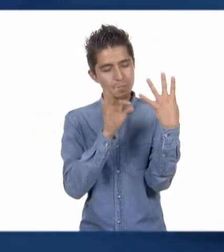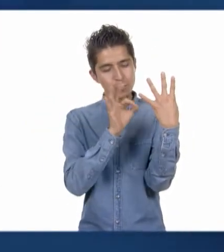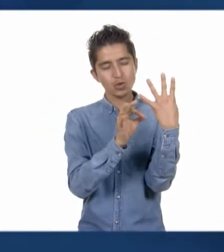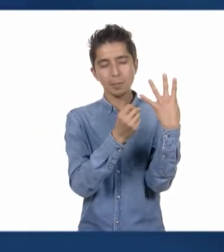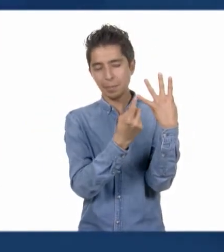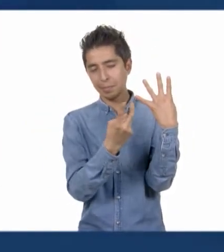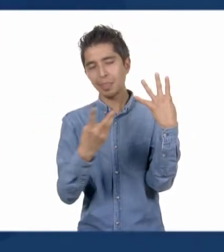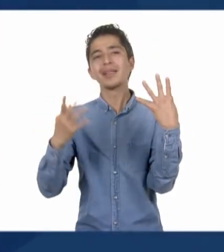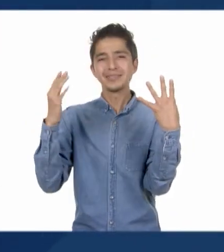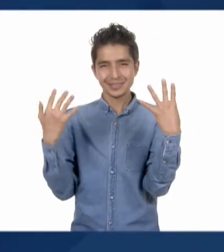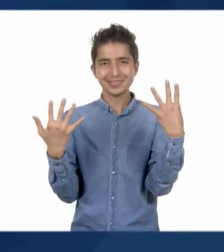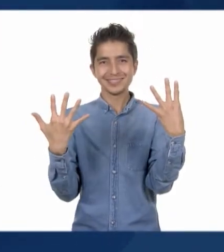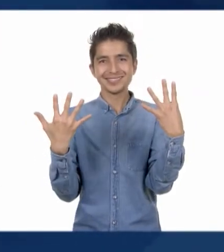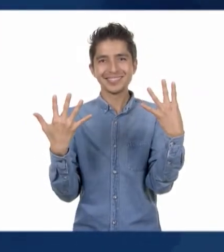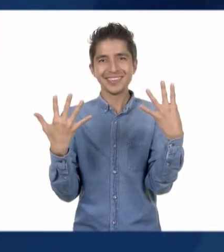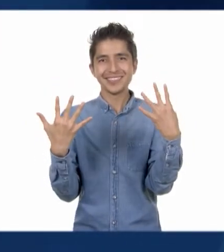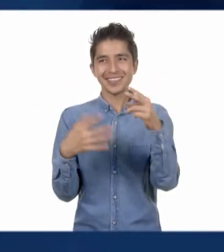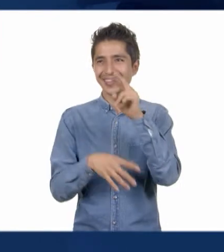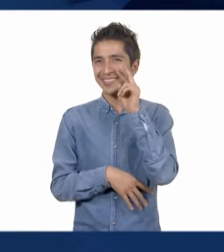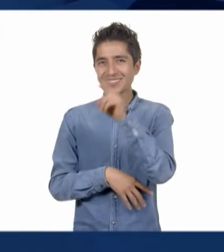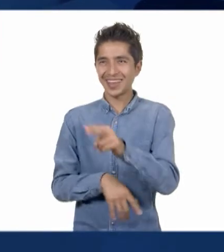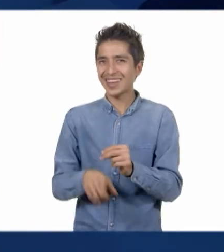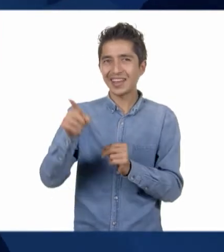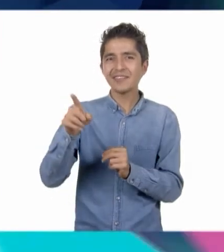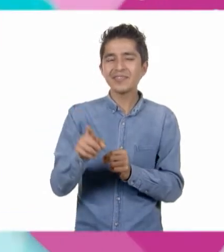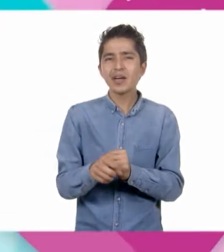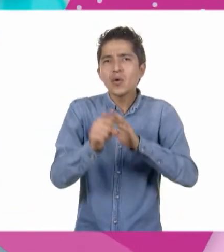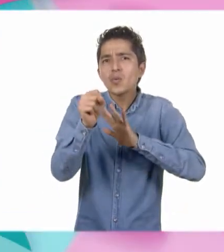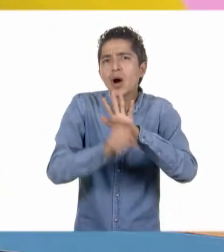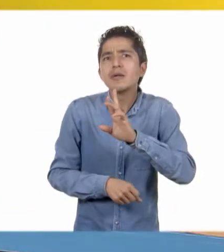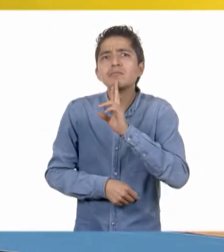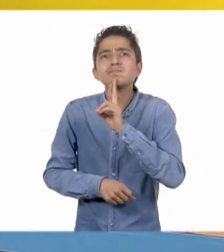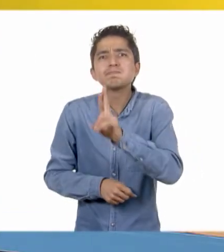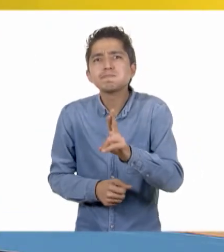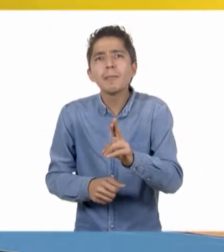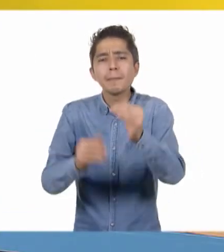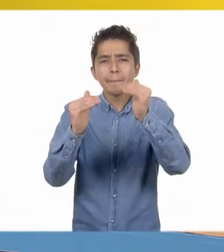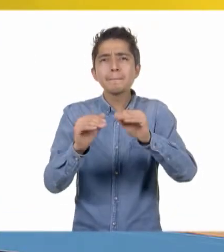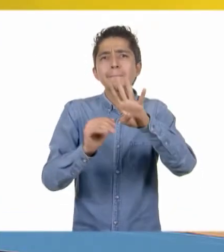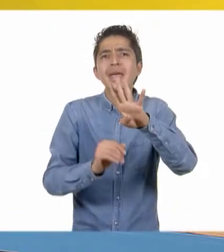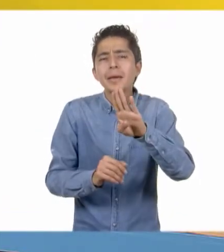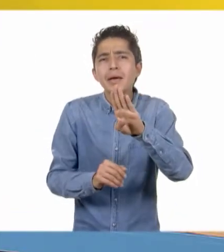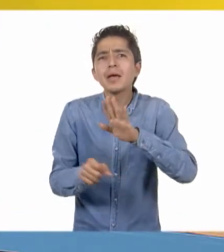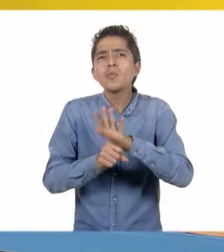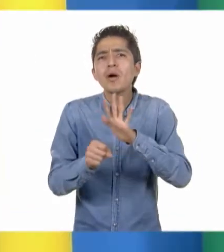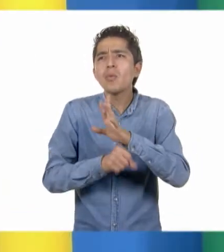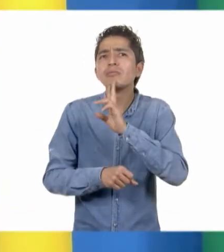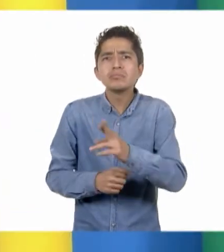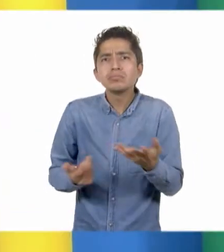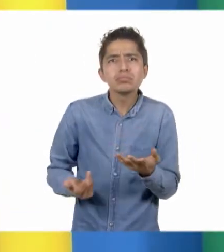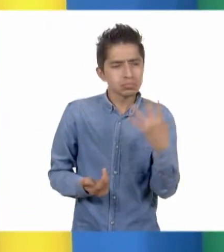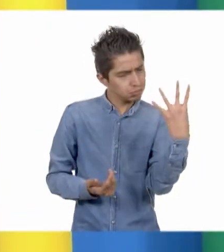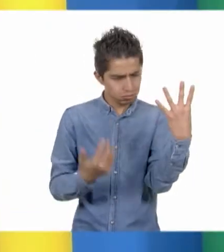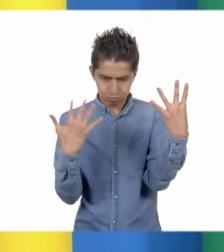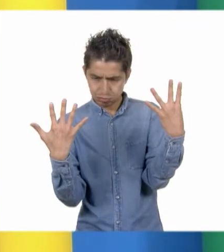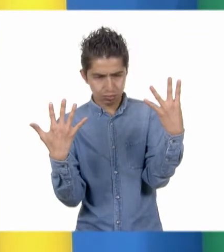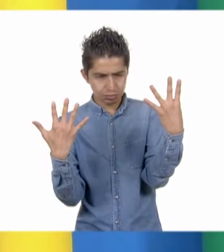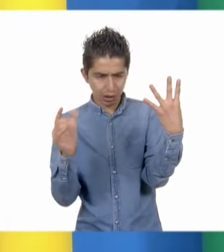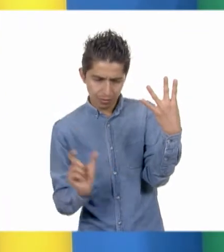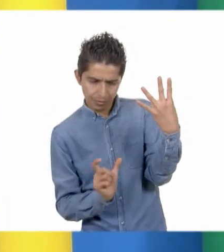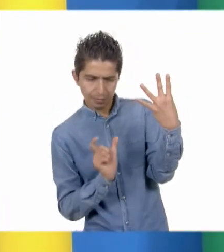actividades que hemos hecho, ¿podrían decir cuál es la respuesta del inciso B? ¿Qué dices, María? Que